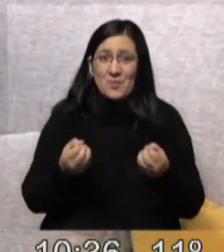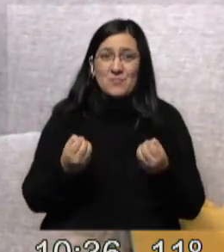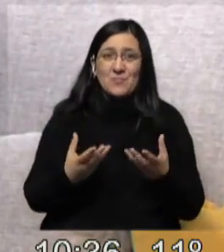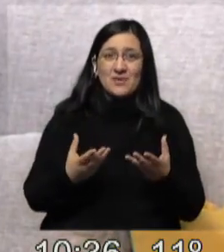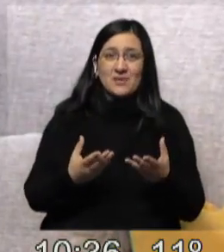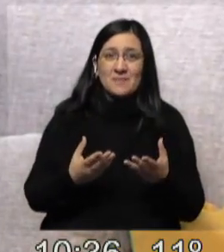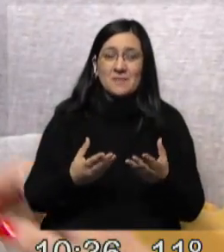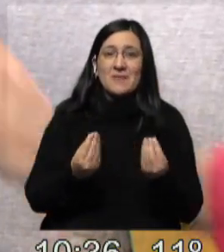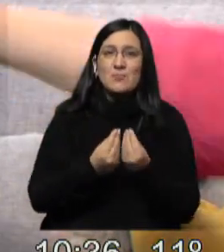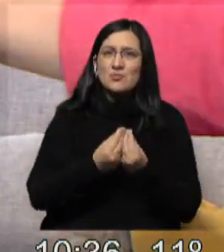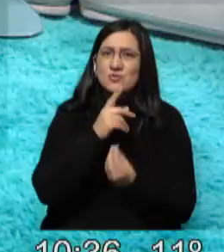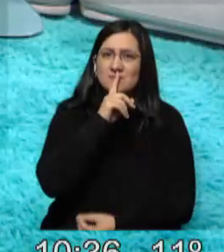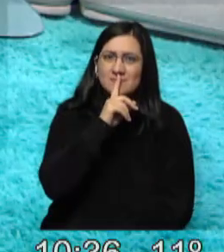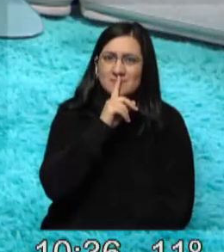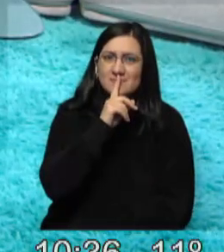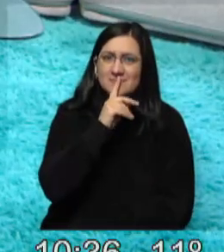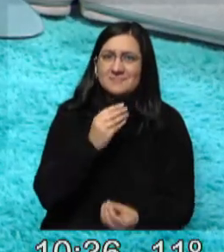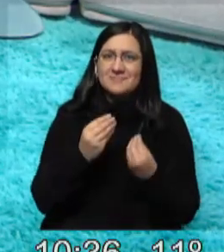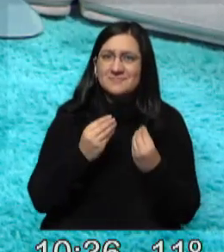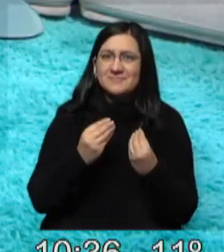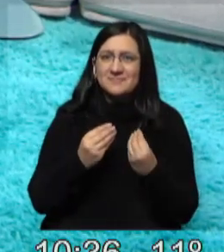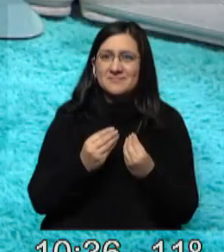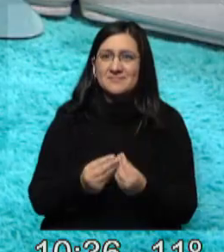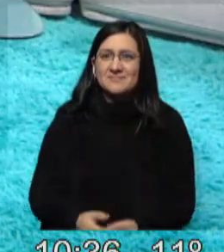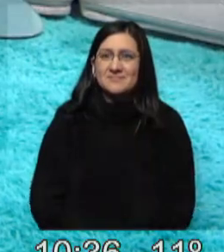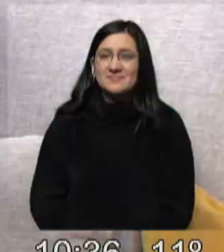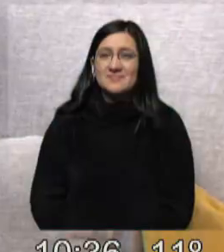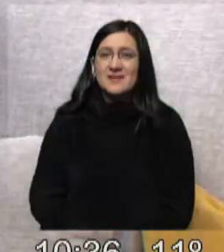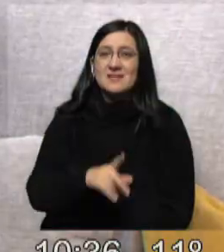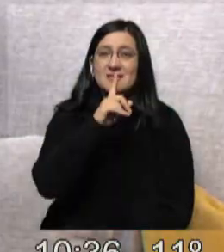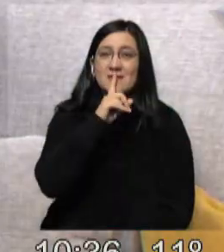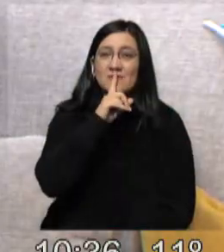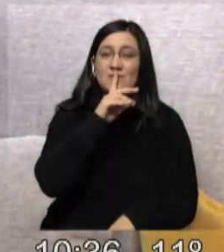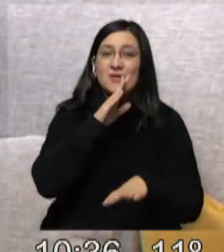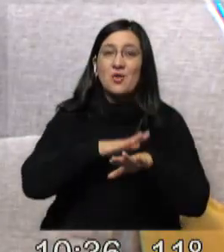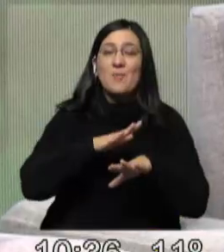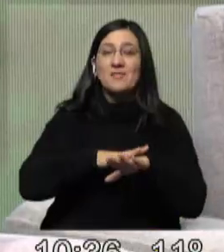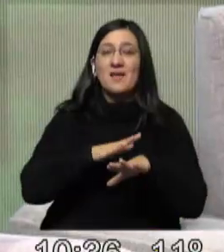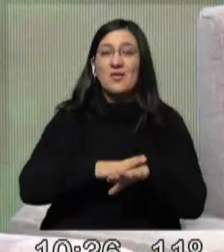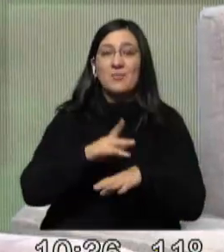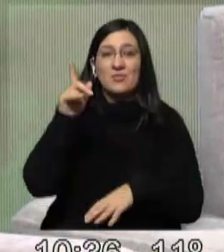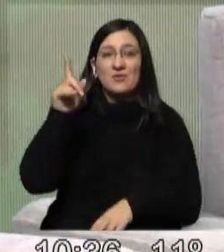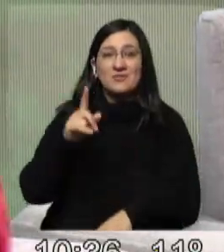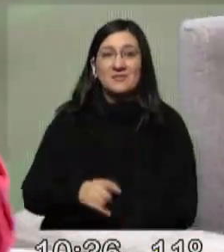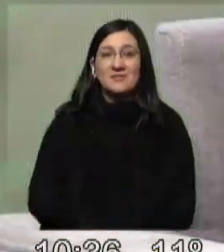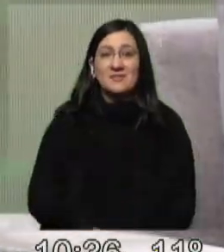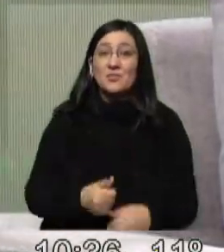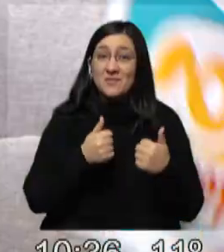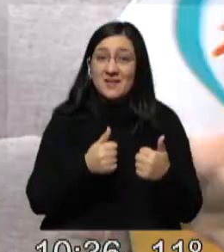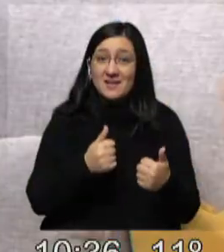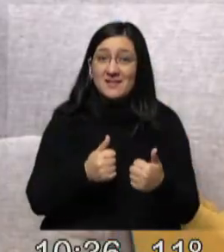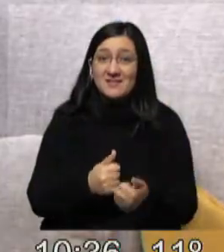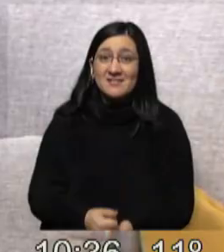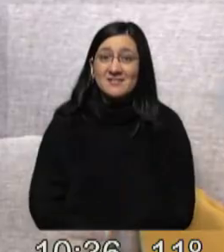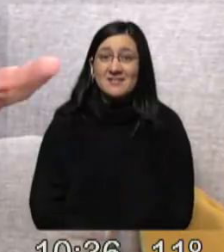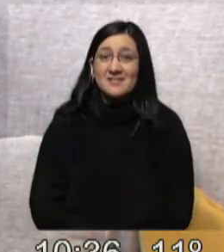silencio. Había mucho silencio, digo, ¿qué es esto? El silencio fue recomendado por Dios. El silencio fue recomendado. No, muy bien, muy bien.